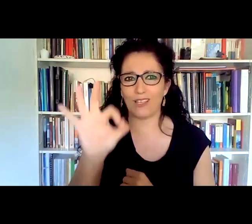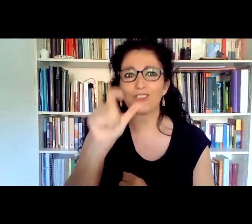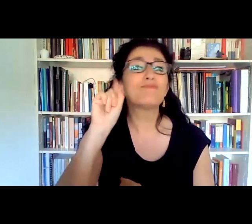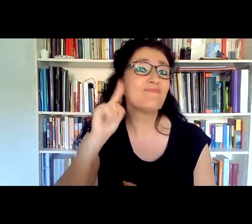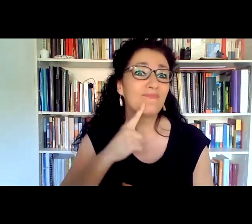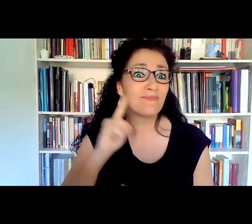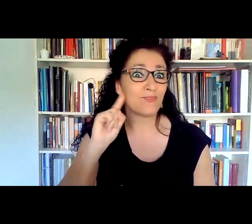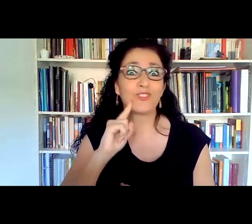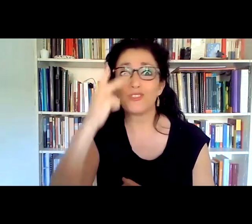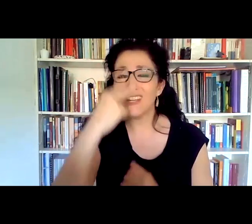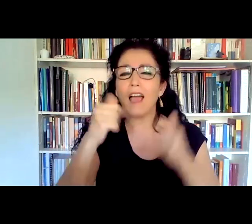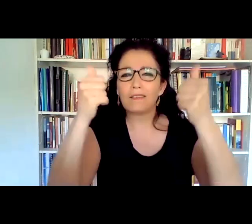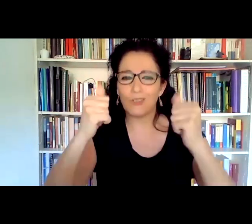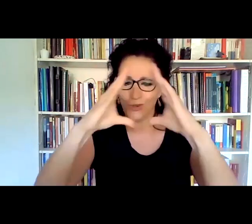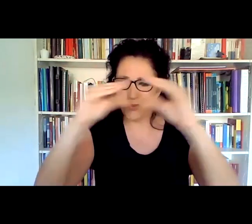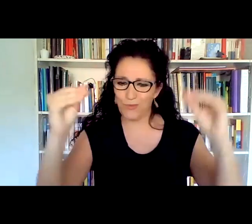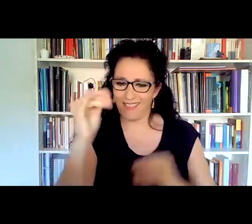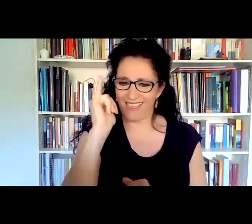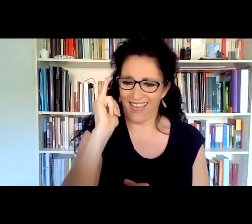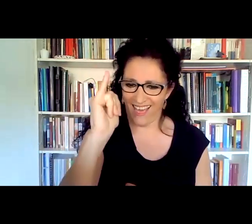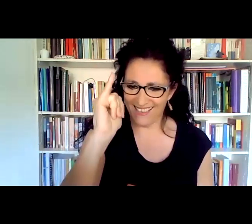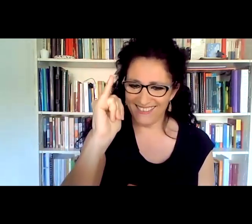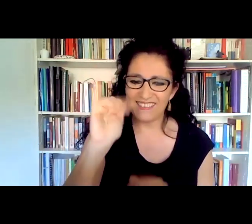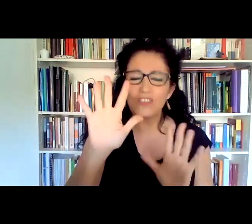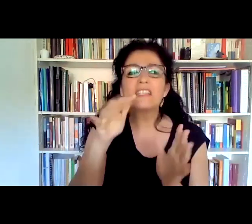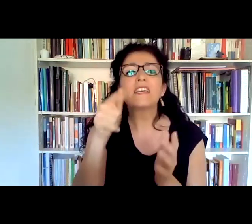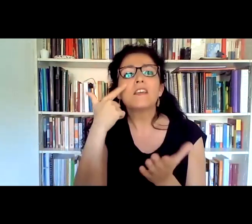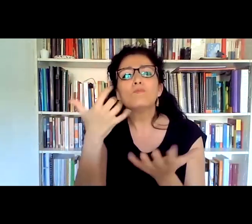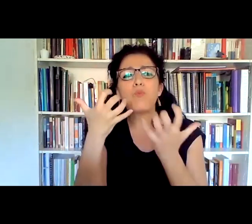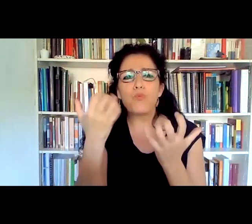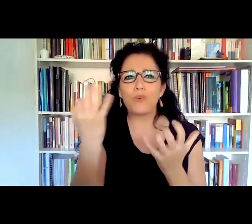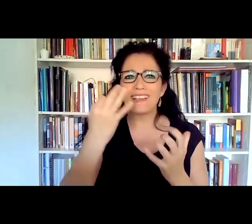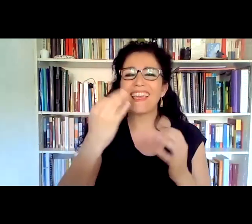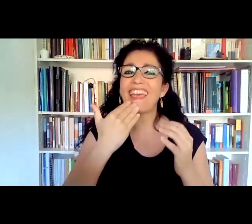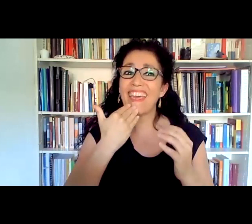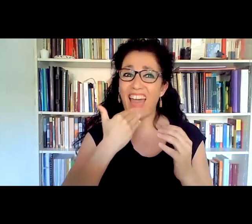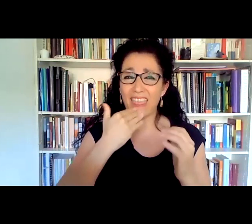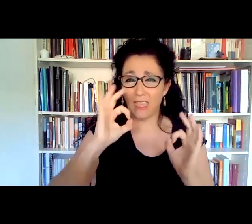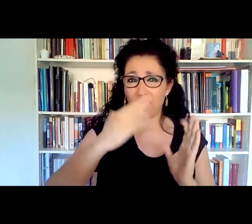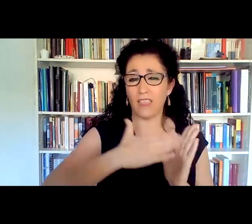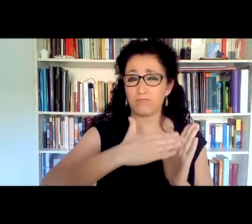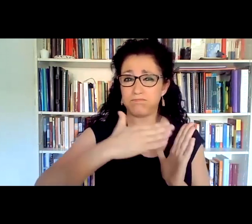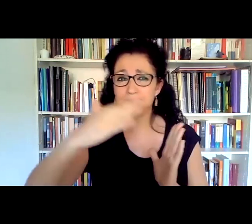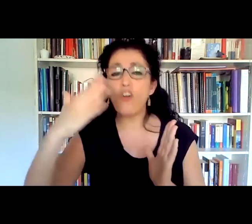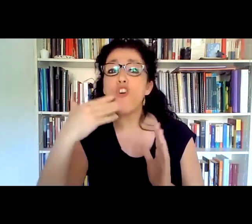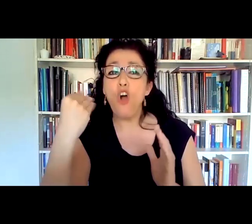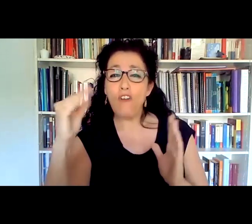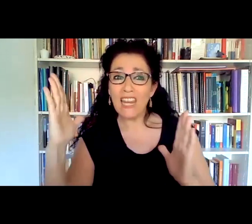El 26% de personas sordas y sordociegas obtienen un título universitario